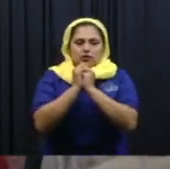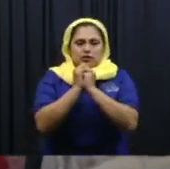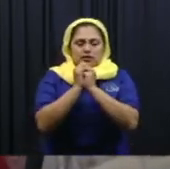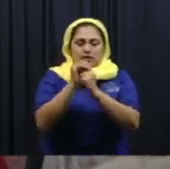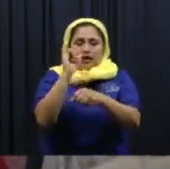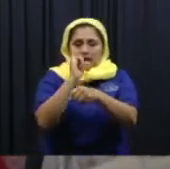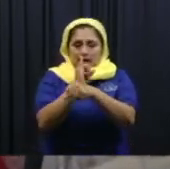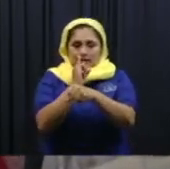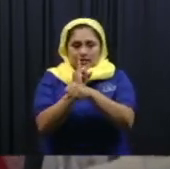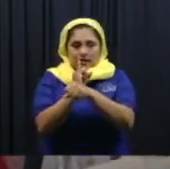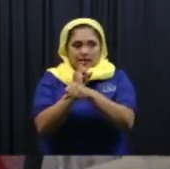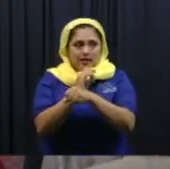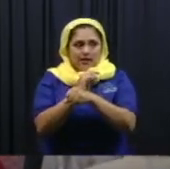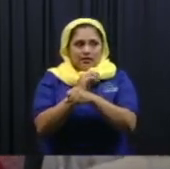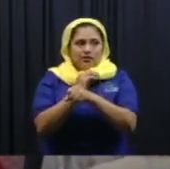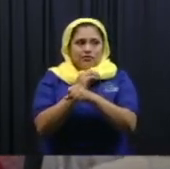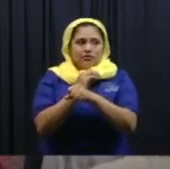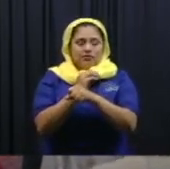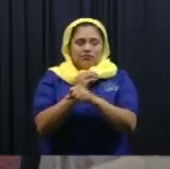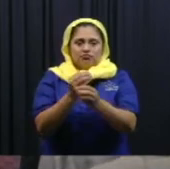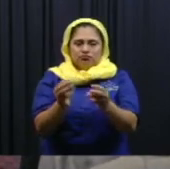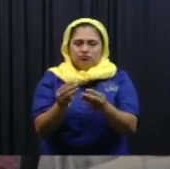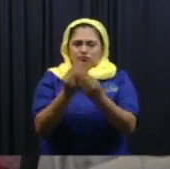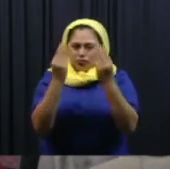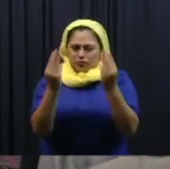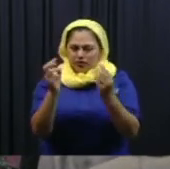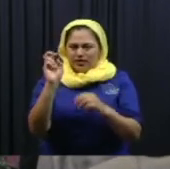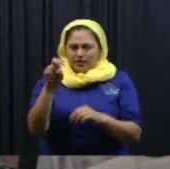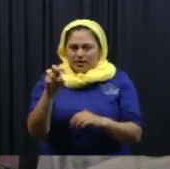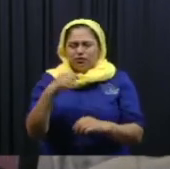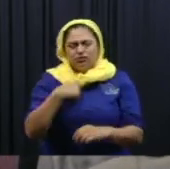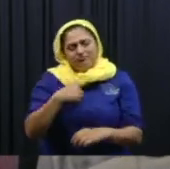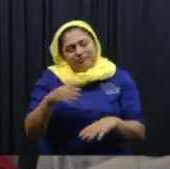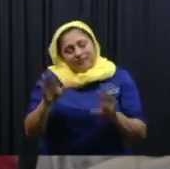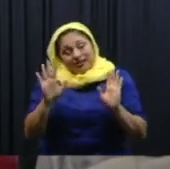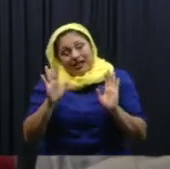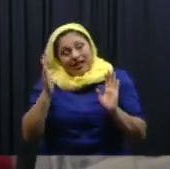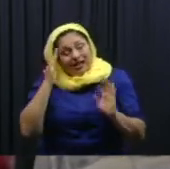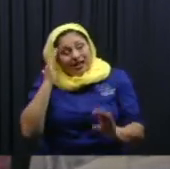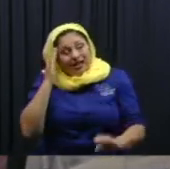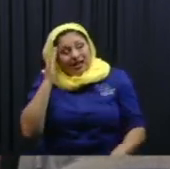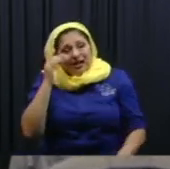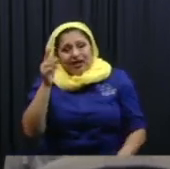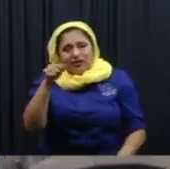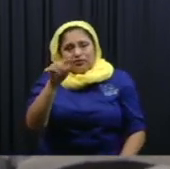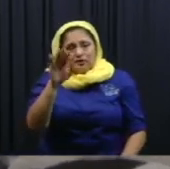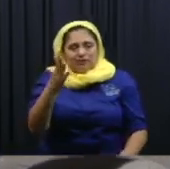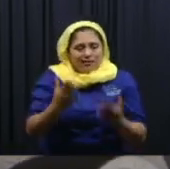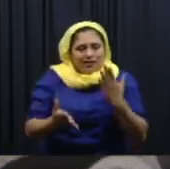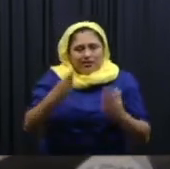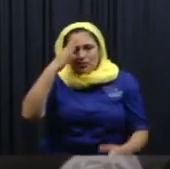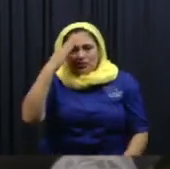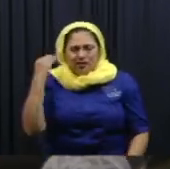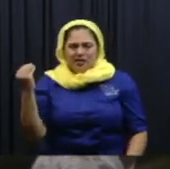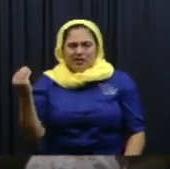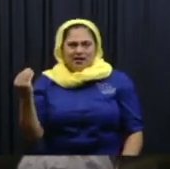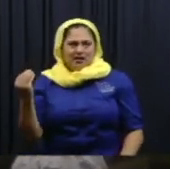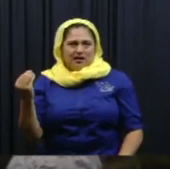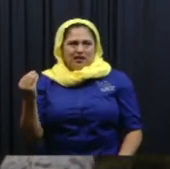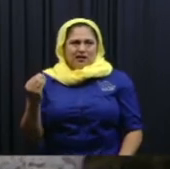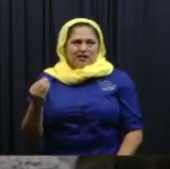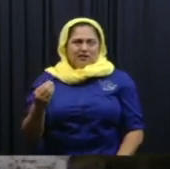pueblo son súper necesarias Entonces yo sé que quizá tal vez se le puede olvidar en sus próximos devocionales